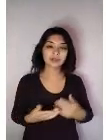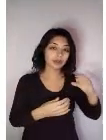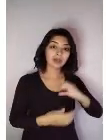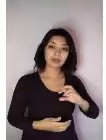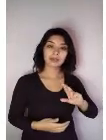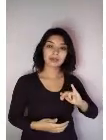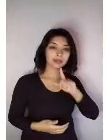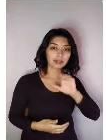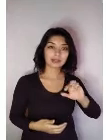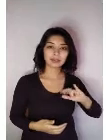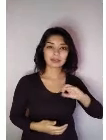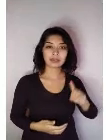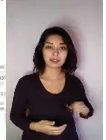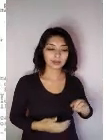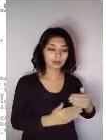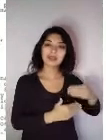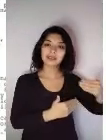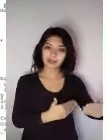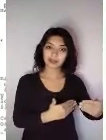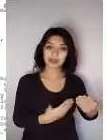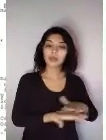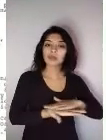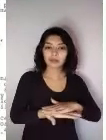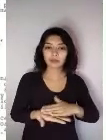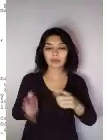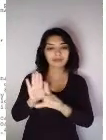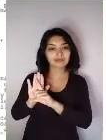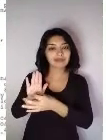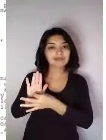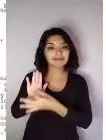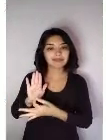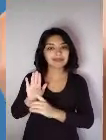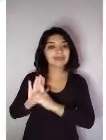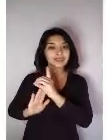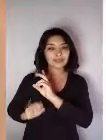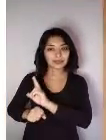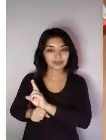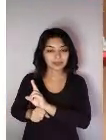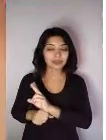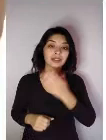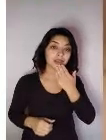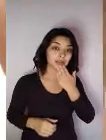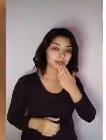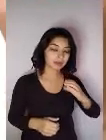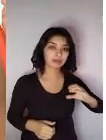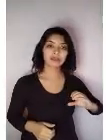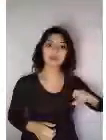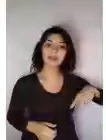los establecidos en la ley que crea el Sistema de Desarrollo Profesional Docente o los criterios de calidad de la Comisión Nacional de